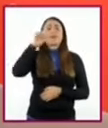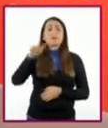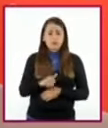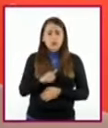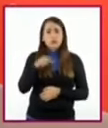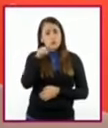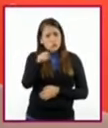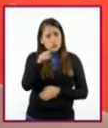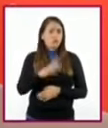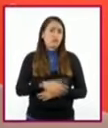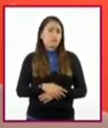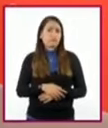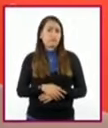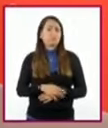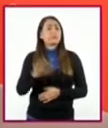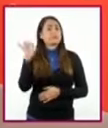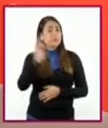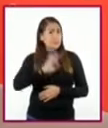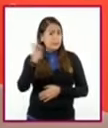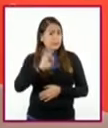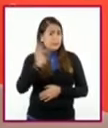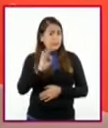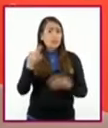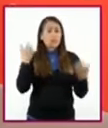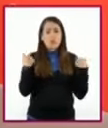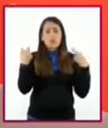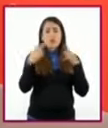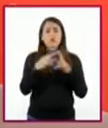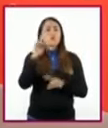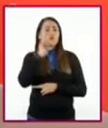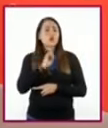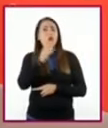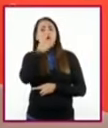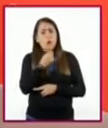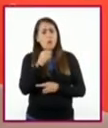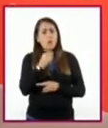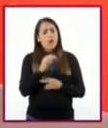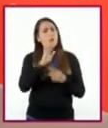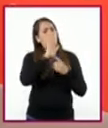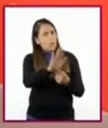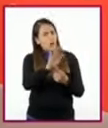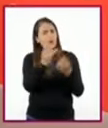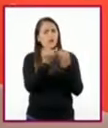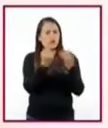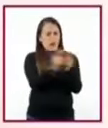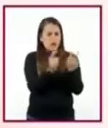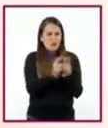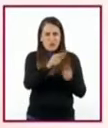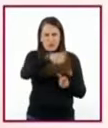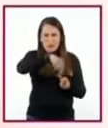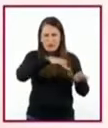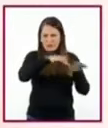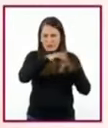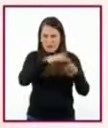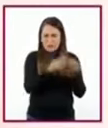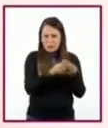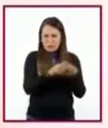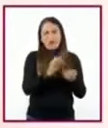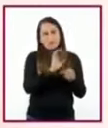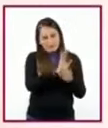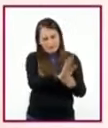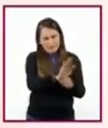tienen la posibilidad, las compartan con su profesora o profesor y con su grupo de trabajo. Sin más por